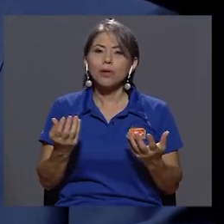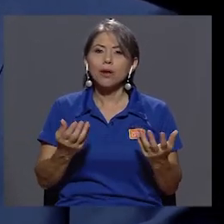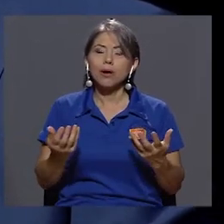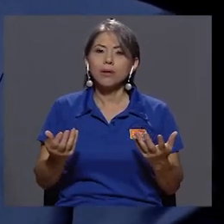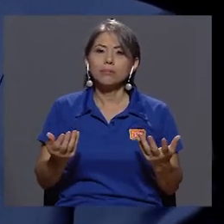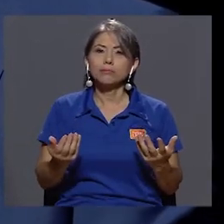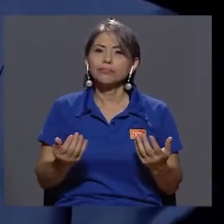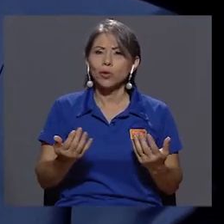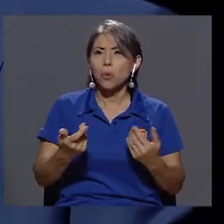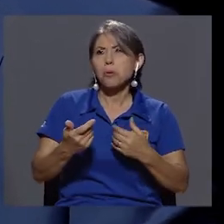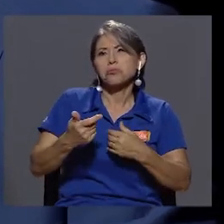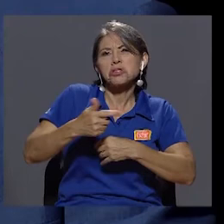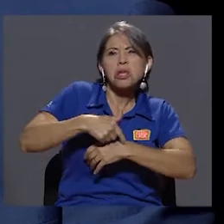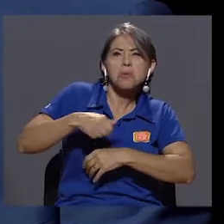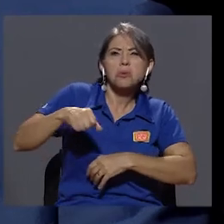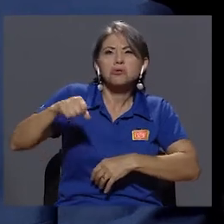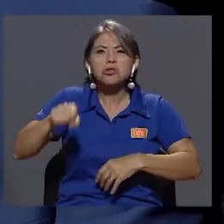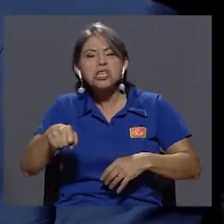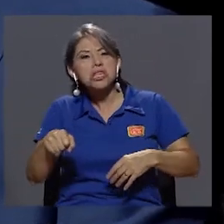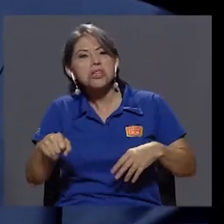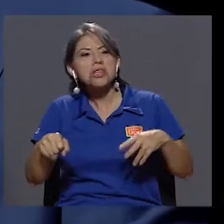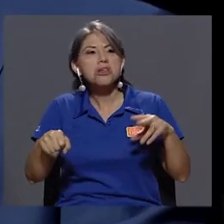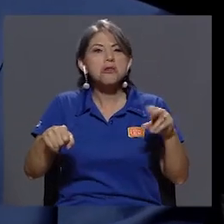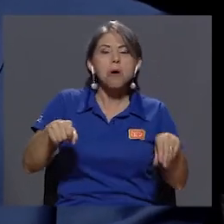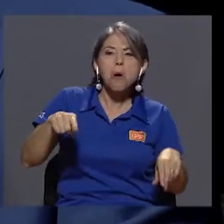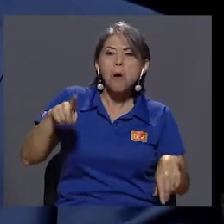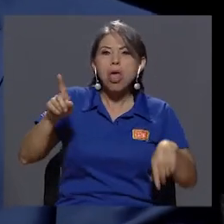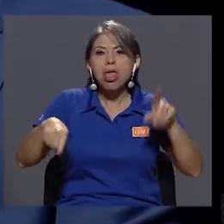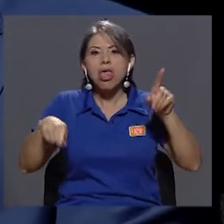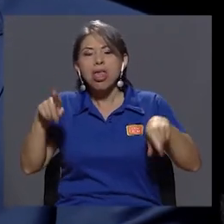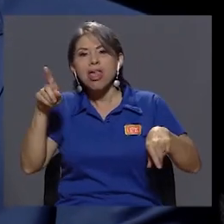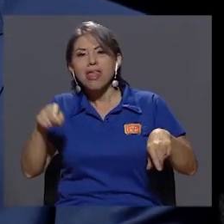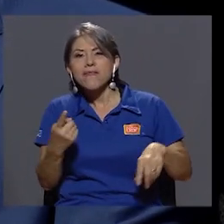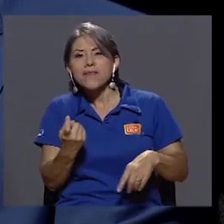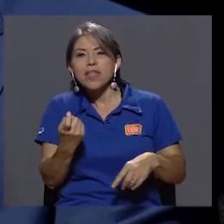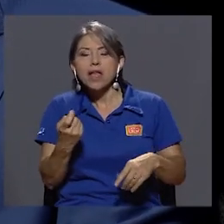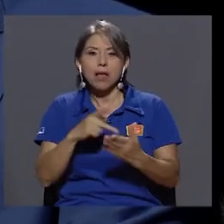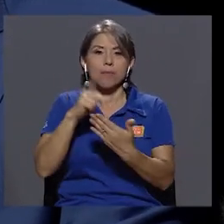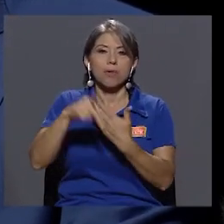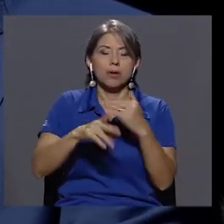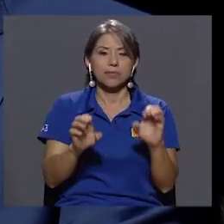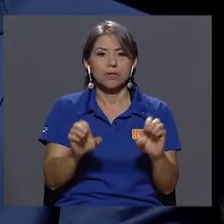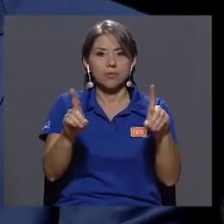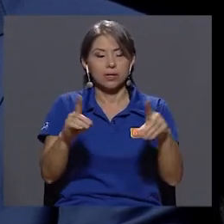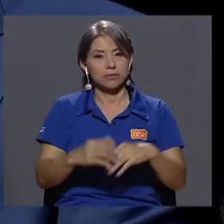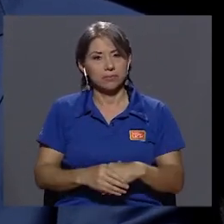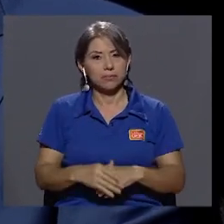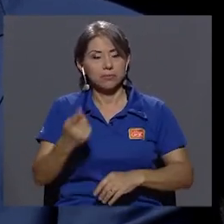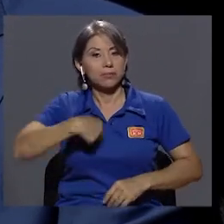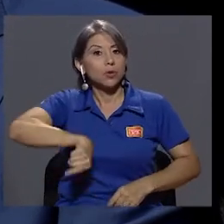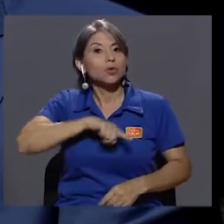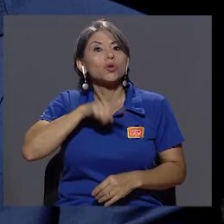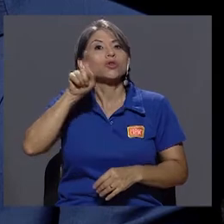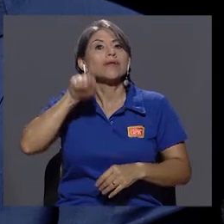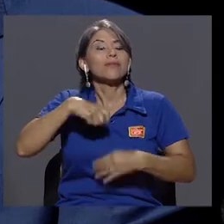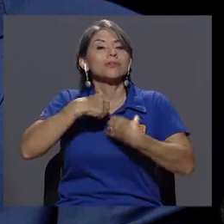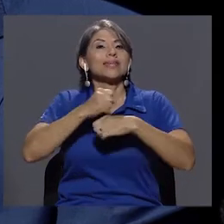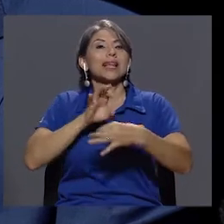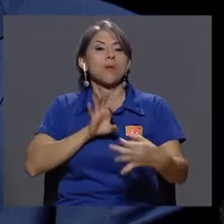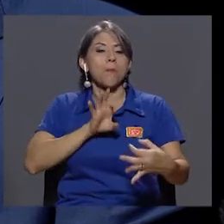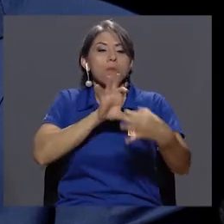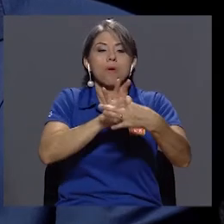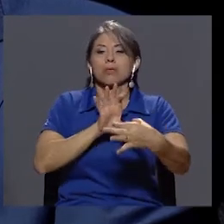un tiempo si otro tiempo no que la educación programas educativos es es que nosotros tenemos que construir puentes